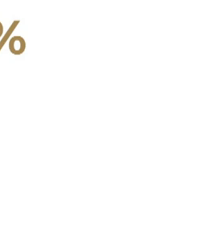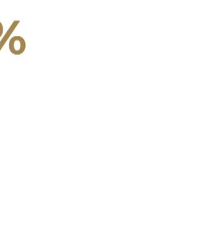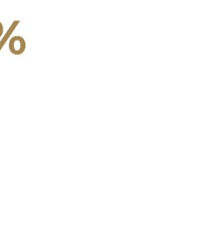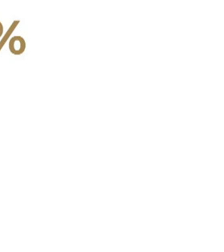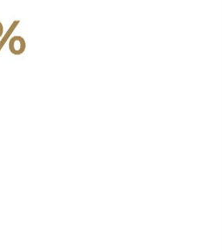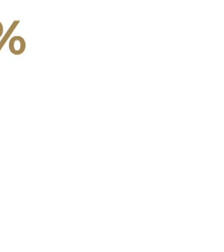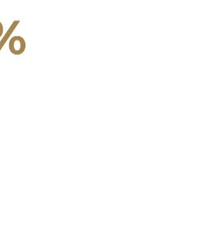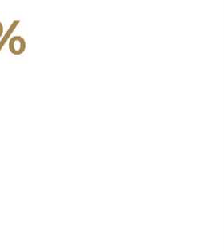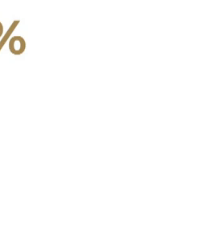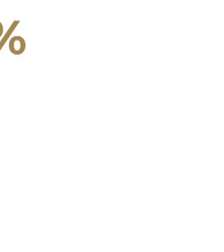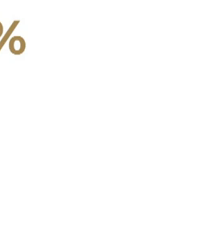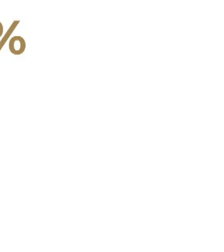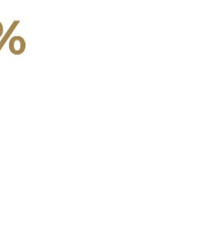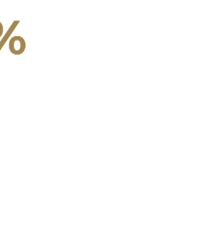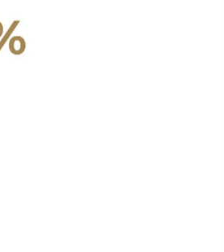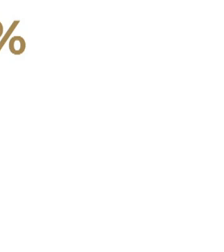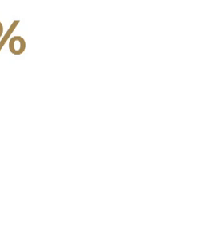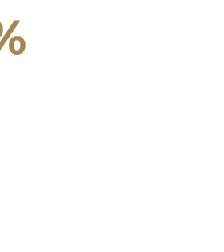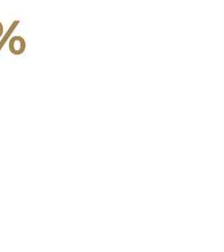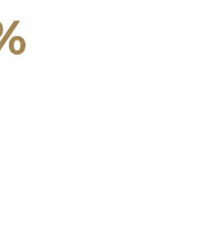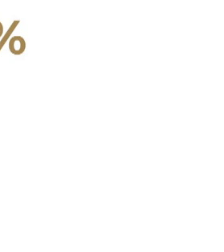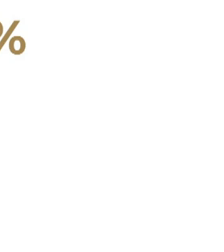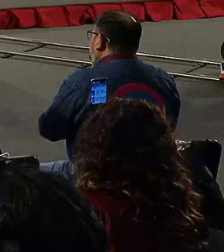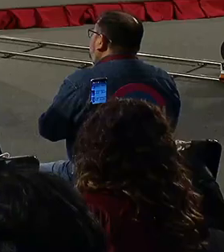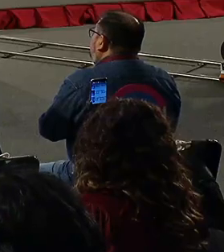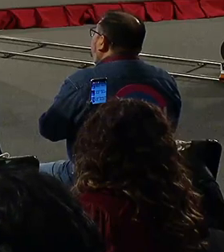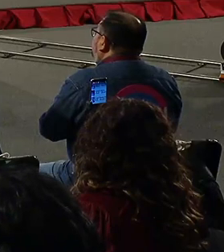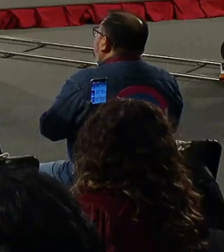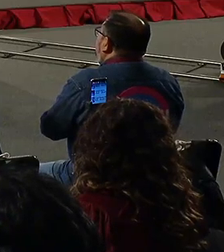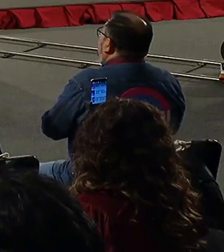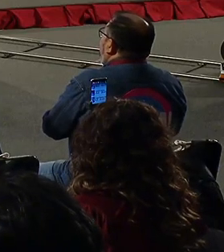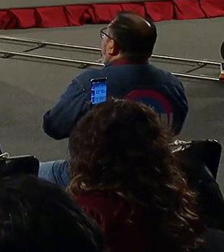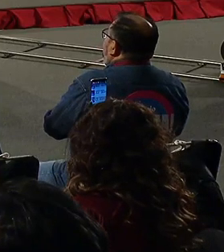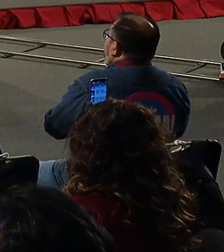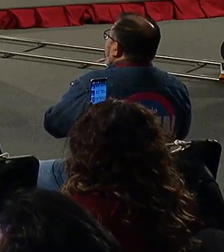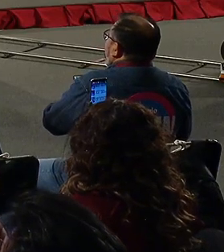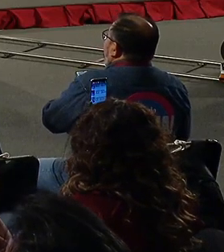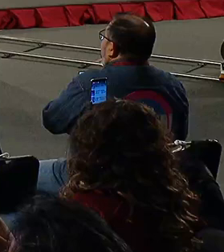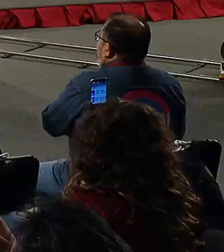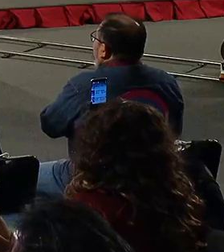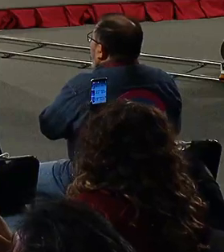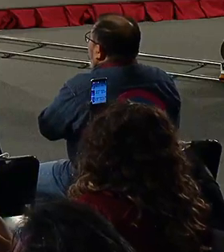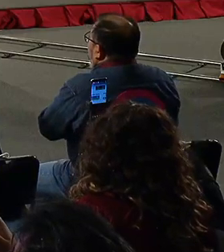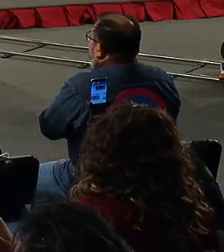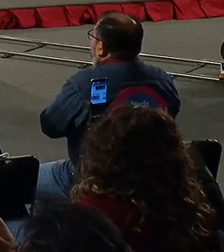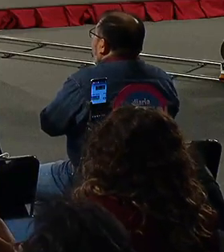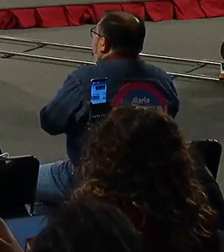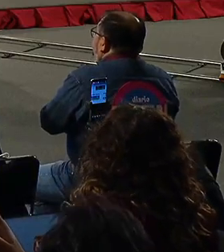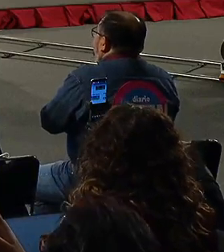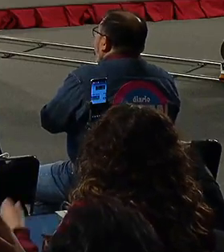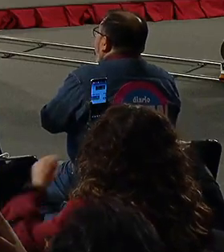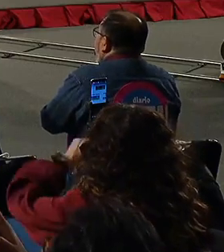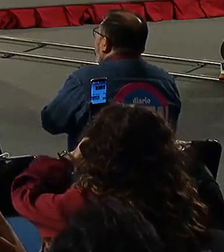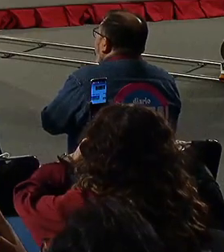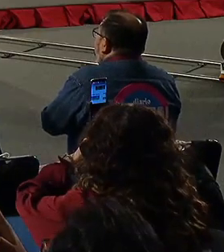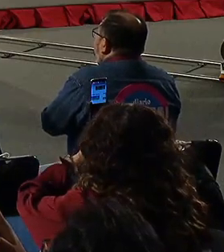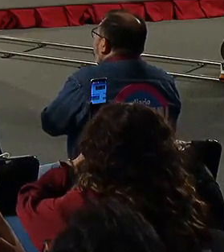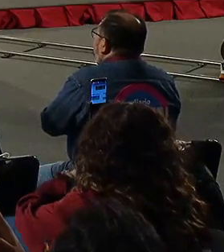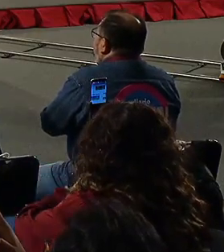10.8%. Los porcentajes por partidos, en el caso de Claudia